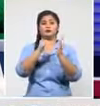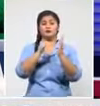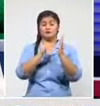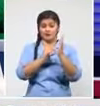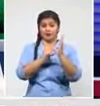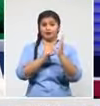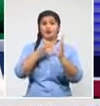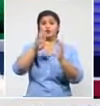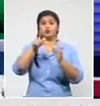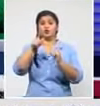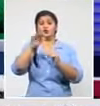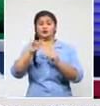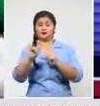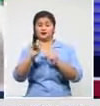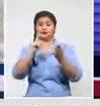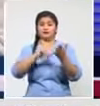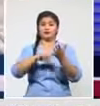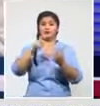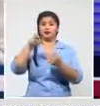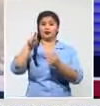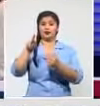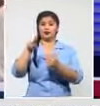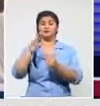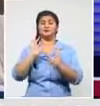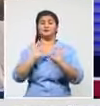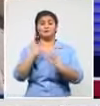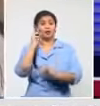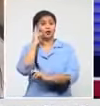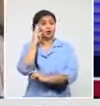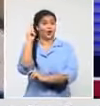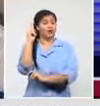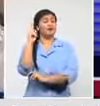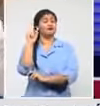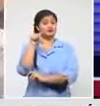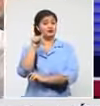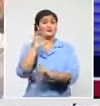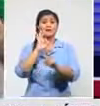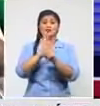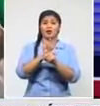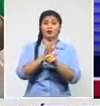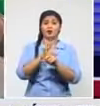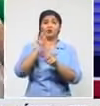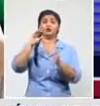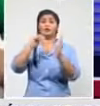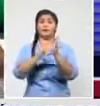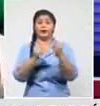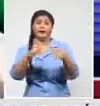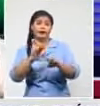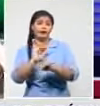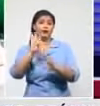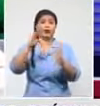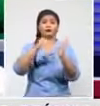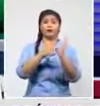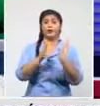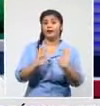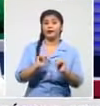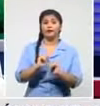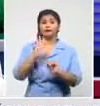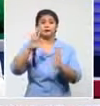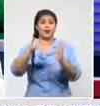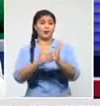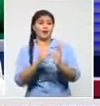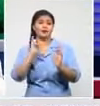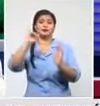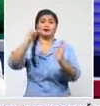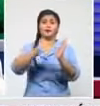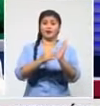10.416 PCR, ¿se acuerdan? Empezamos por 3.000, 4.000, 5.000, 6.000. Bueno, en el